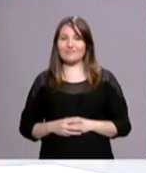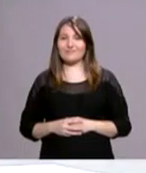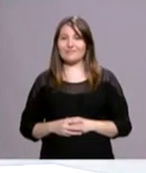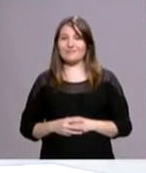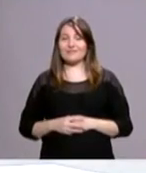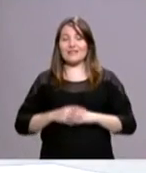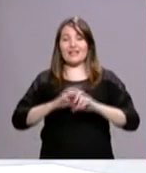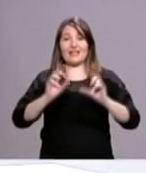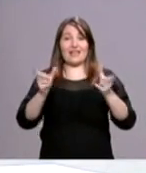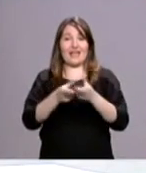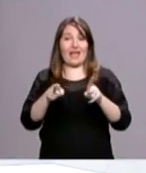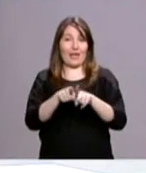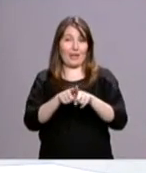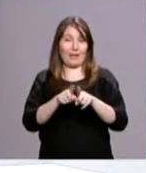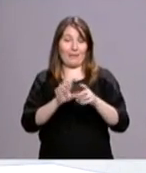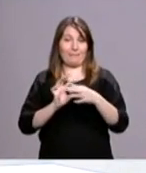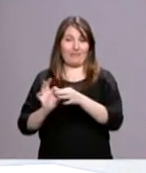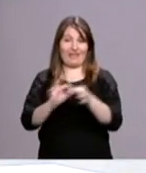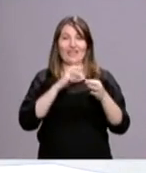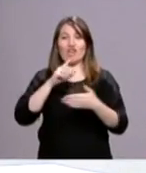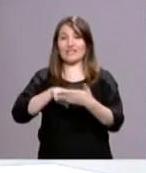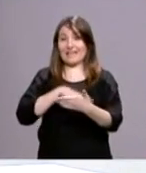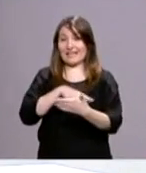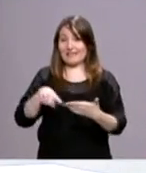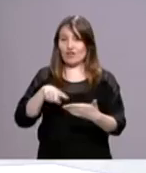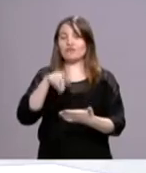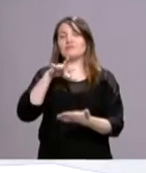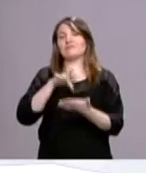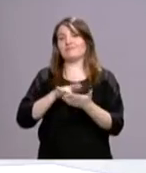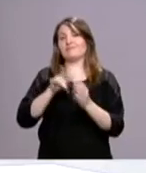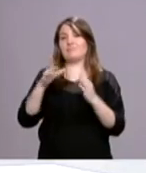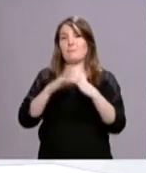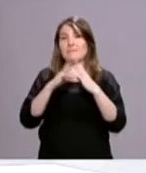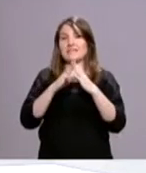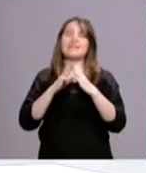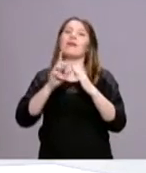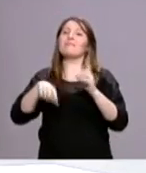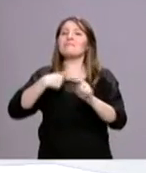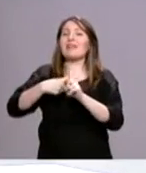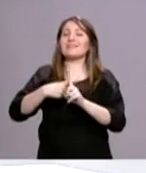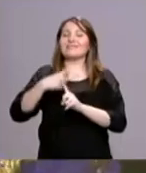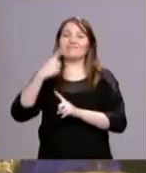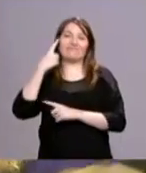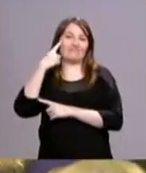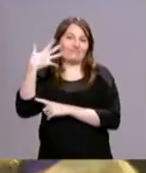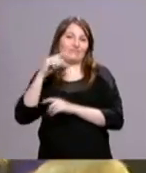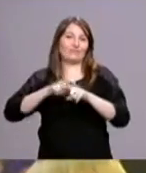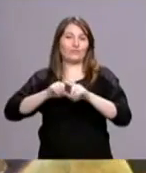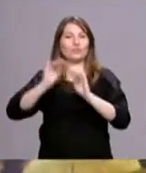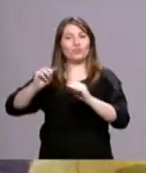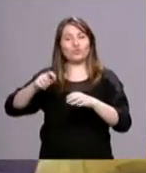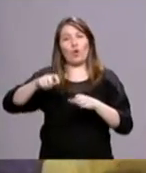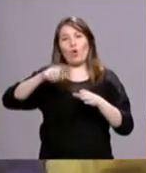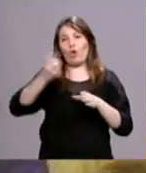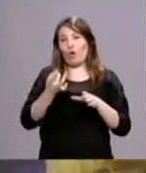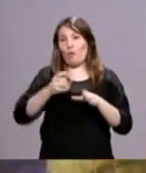La Hermandad de los Gitanos celebró su función principal con una misa y con el tradicional potaje gitano. El cardenal Carlos Osoro presidió esta